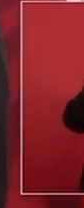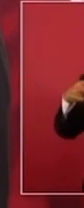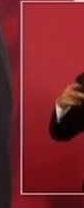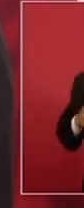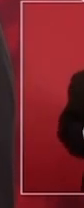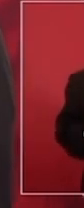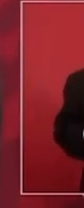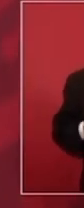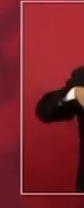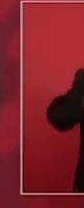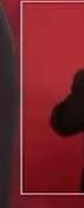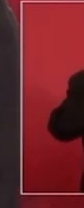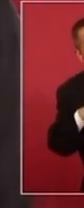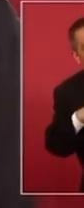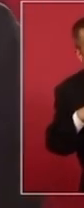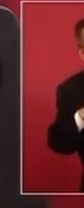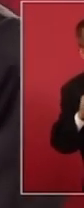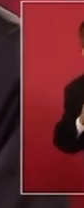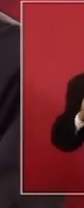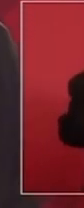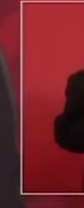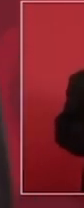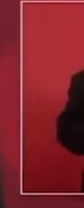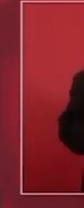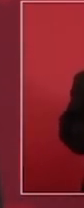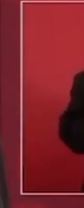Nos regimos no por mandatos de hegemonías